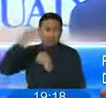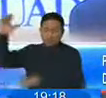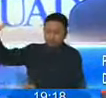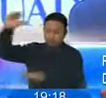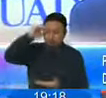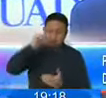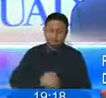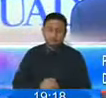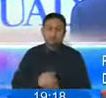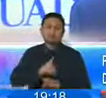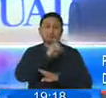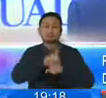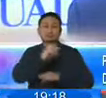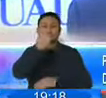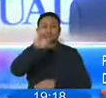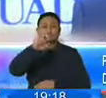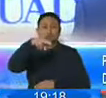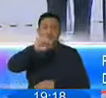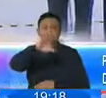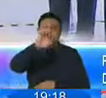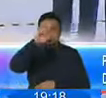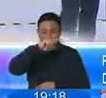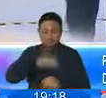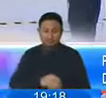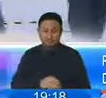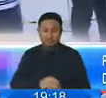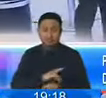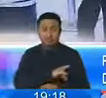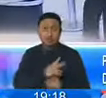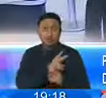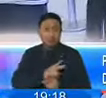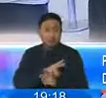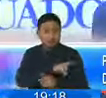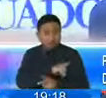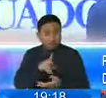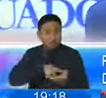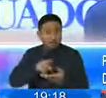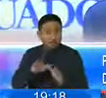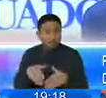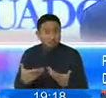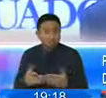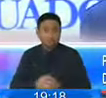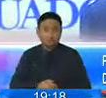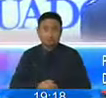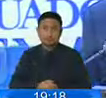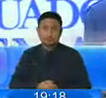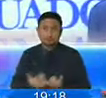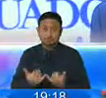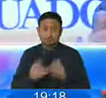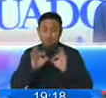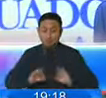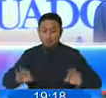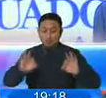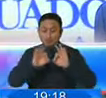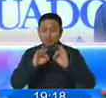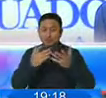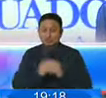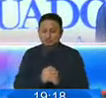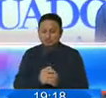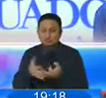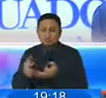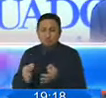director general de la SENAE, Mauro Andino Alarcón, se debe cuidar la balanza de pagos. Lo importante es buscar